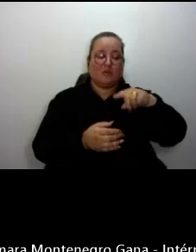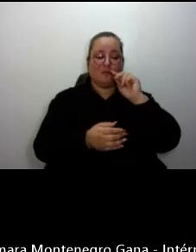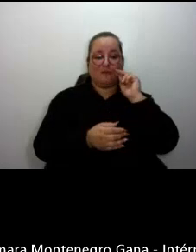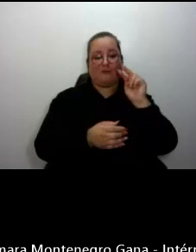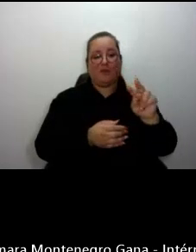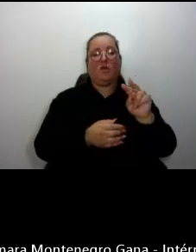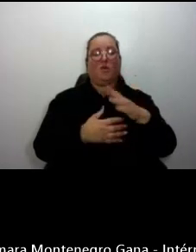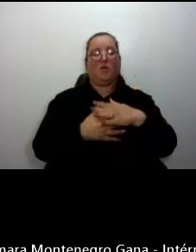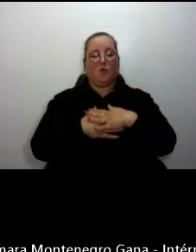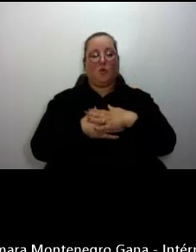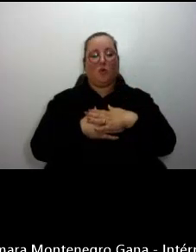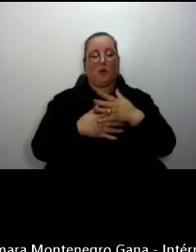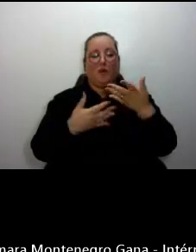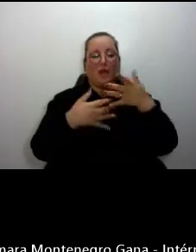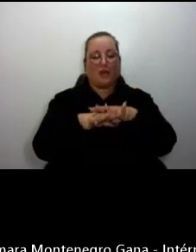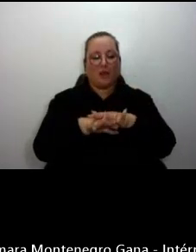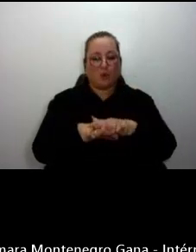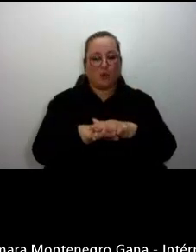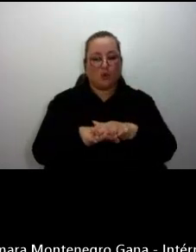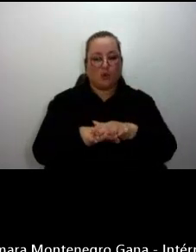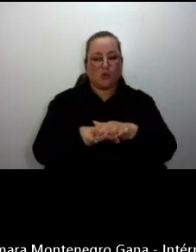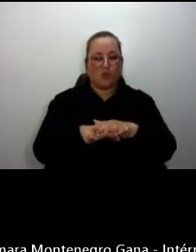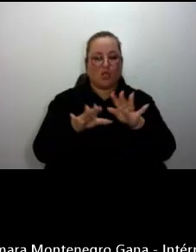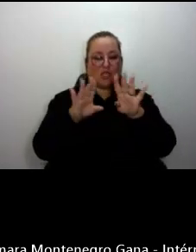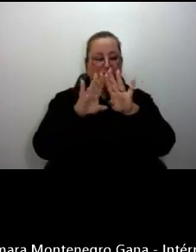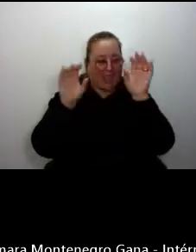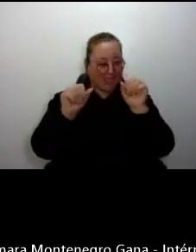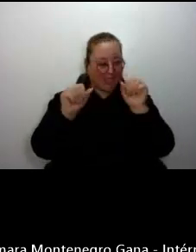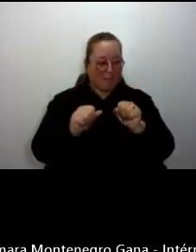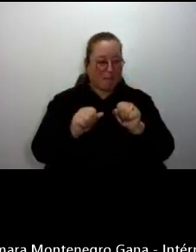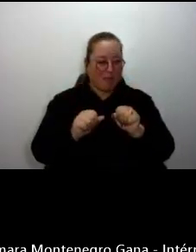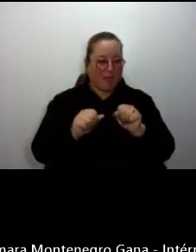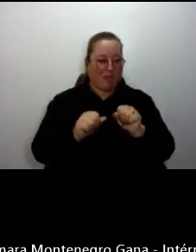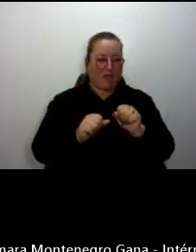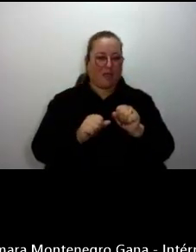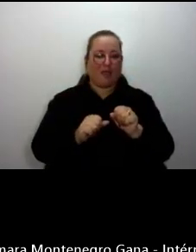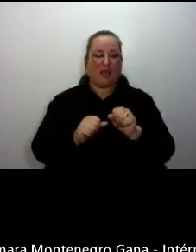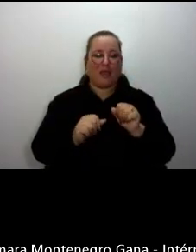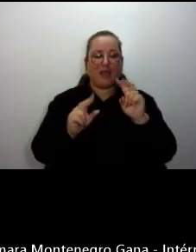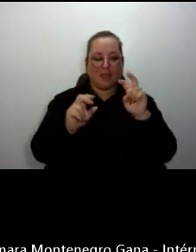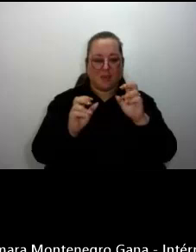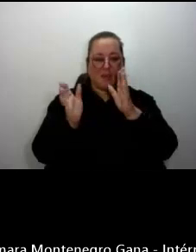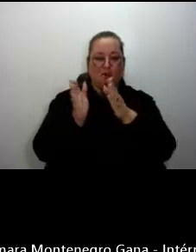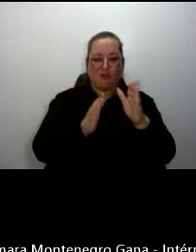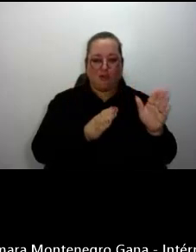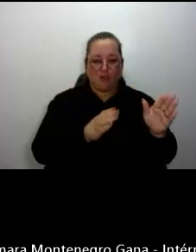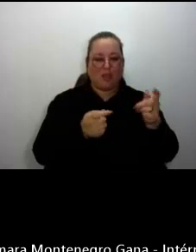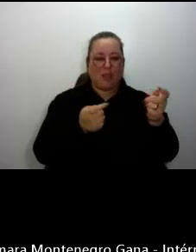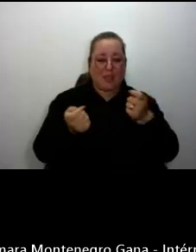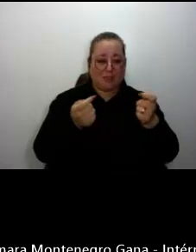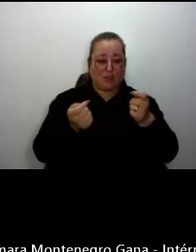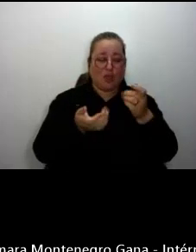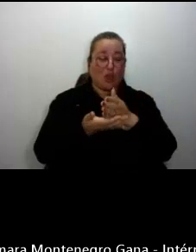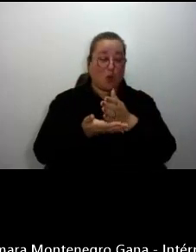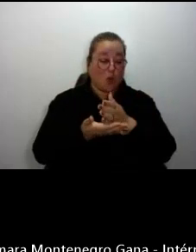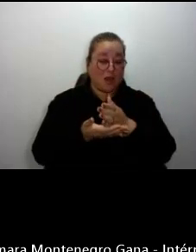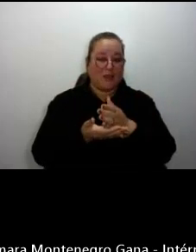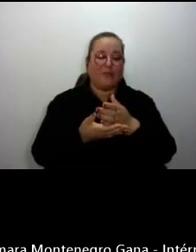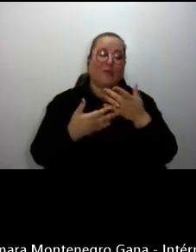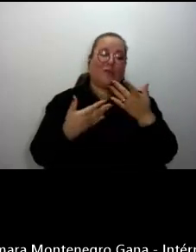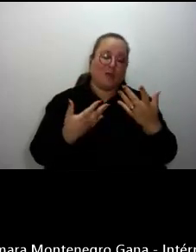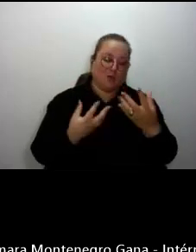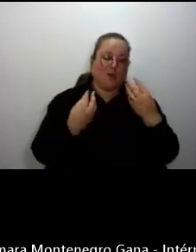en la inclusión de una manera más sistémica dentro de la organización y dentro de la gestión escolar, y que por